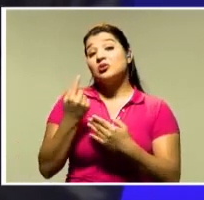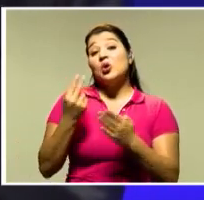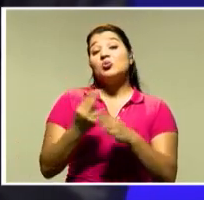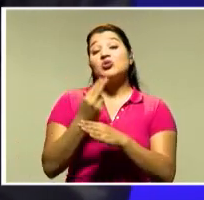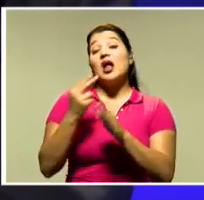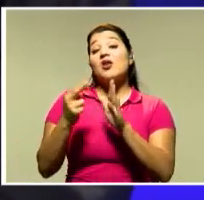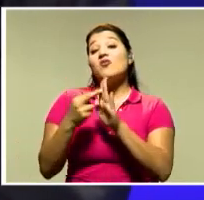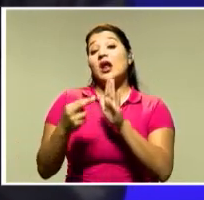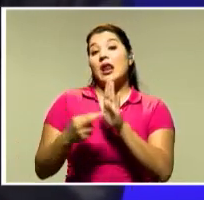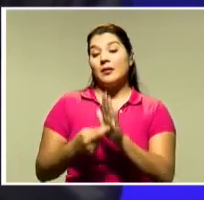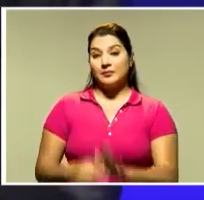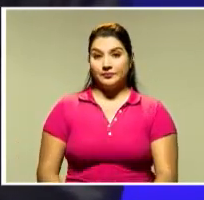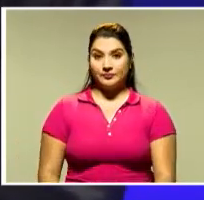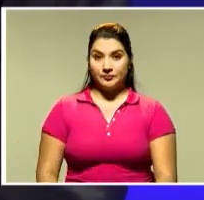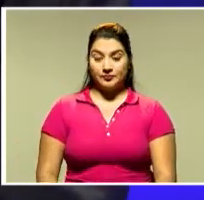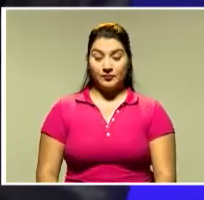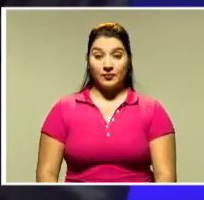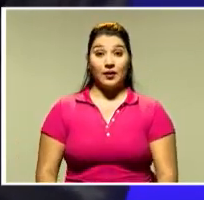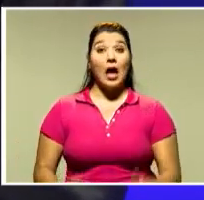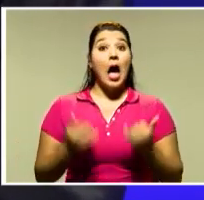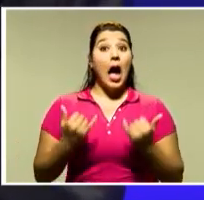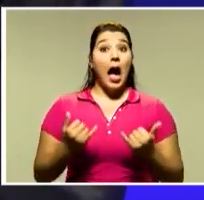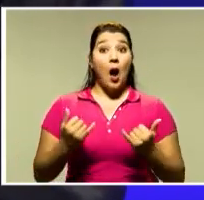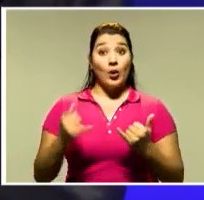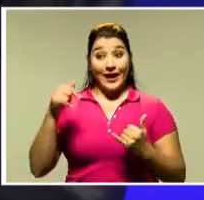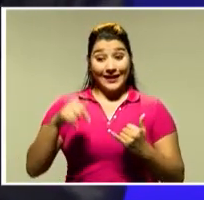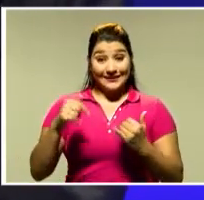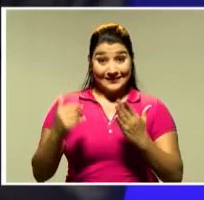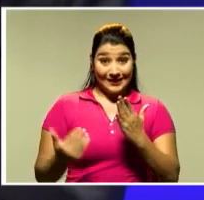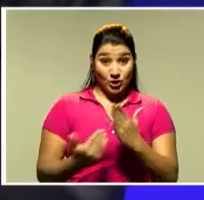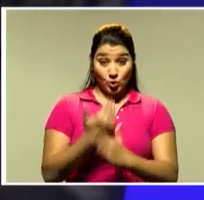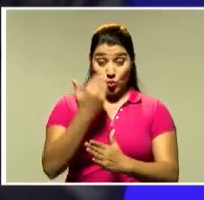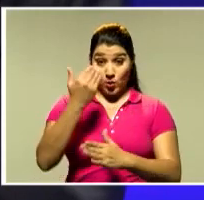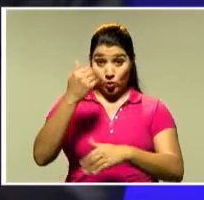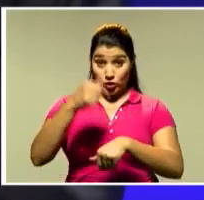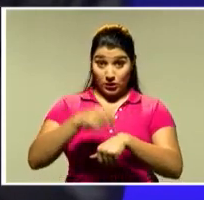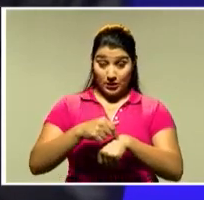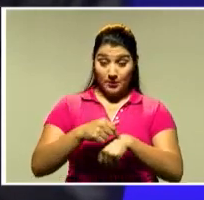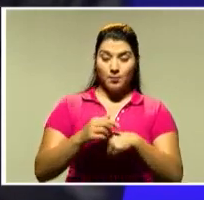como querían. En este nuevo periodo lo que hemos visto es